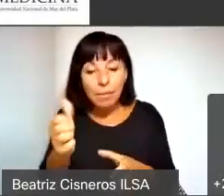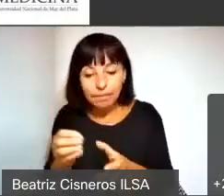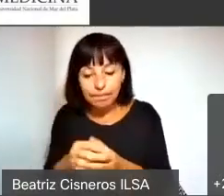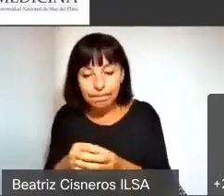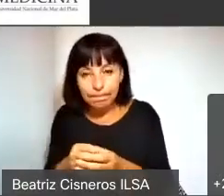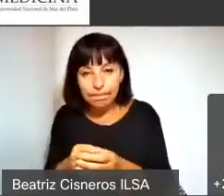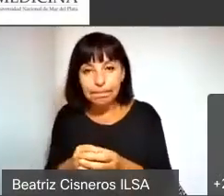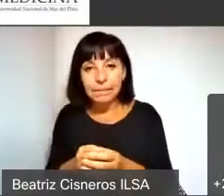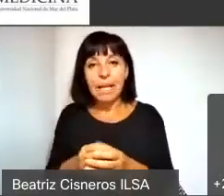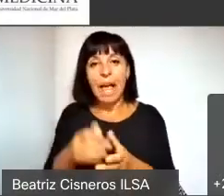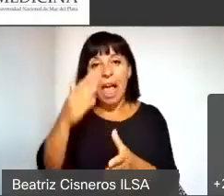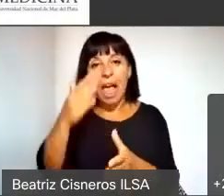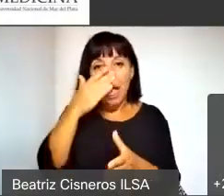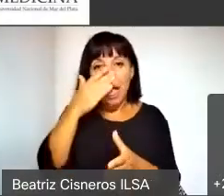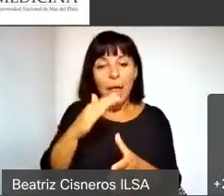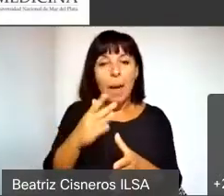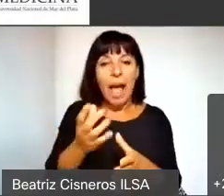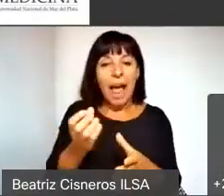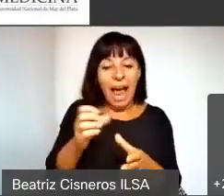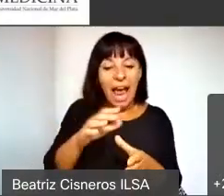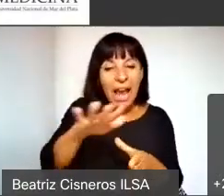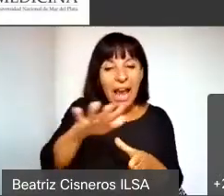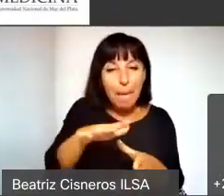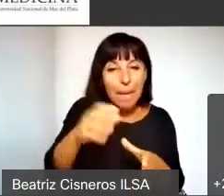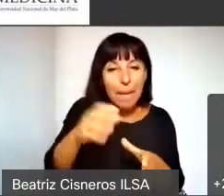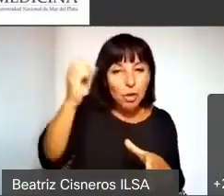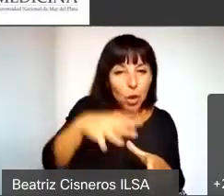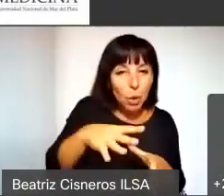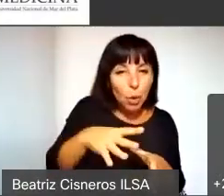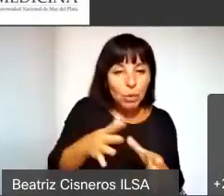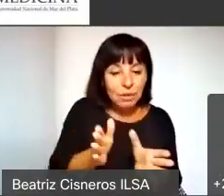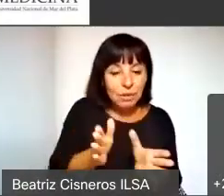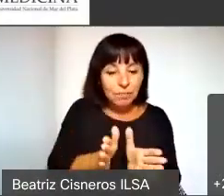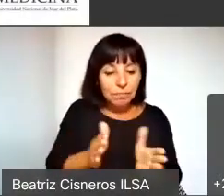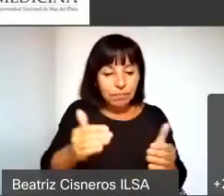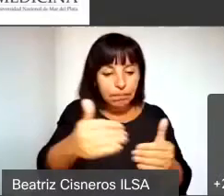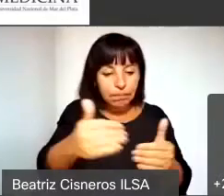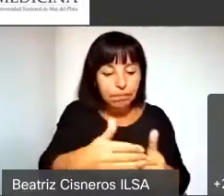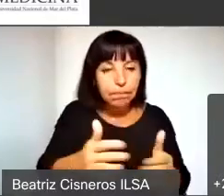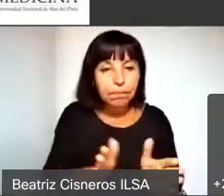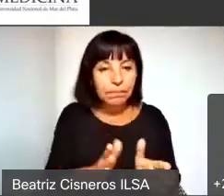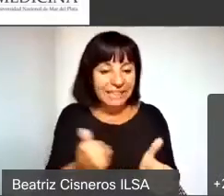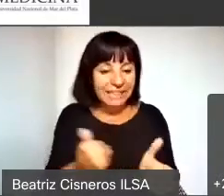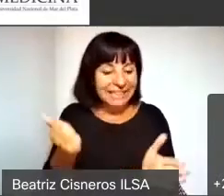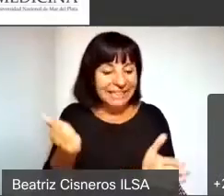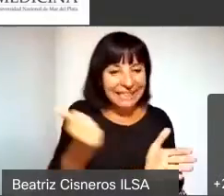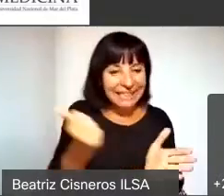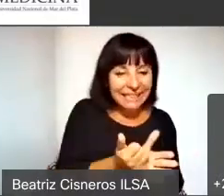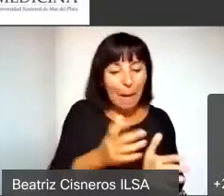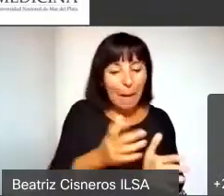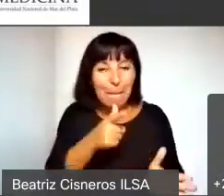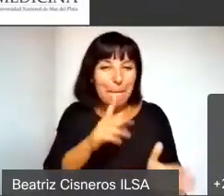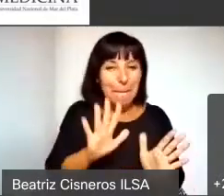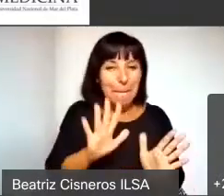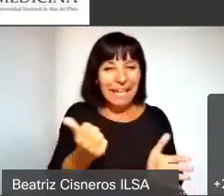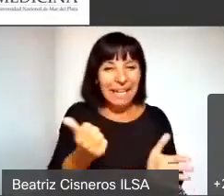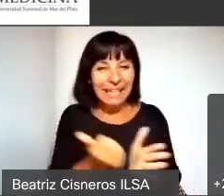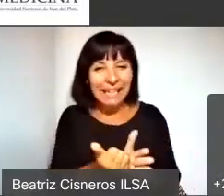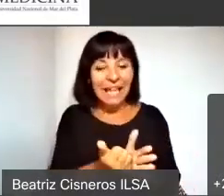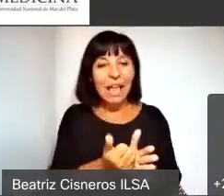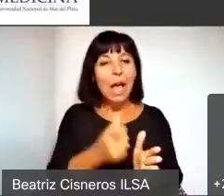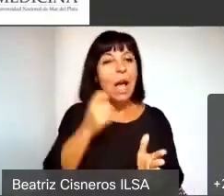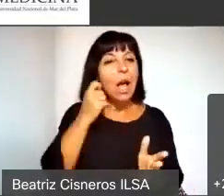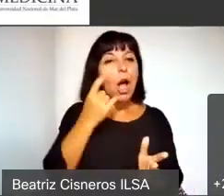del retículo endoplásmico rugoso, van a ser marcadas, algo así como etiquetadas, con un glúcido. Se le va a incorporar